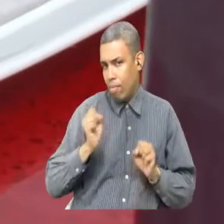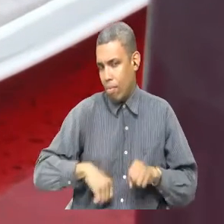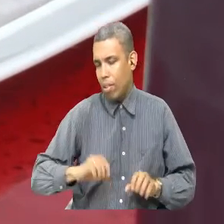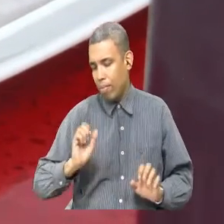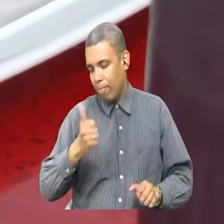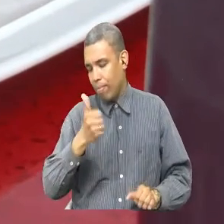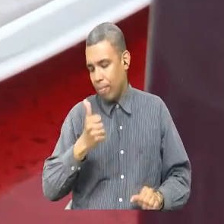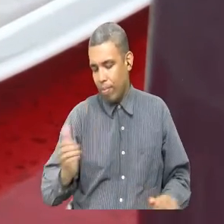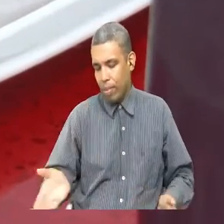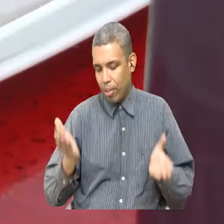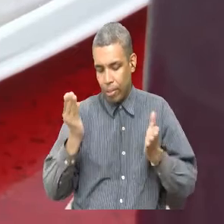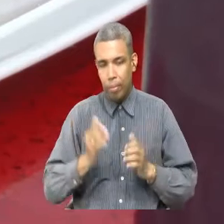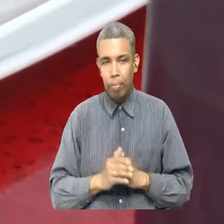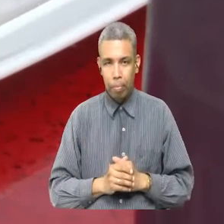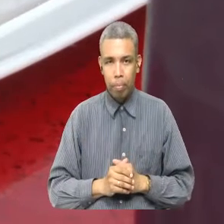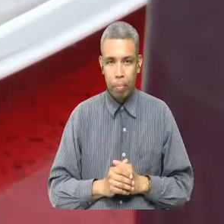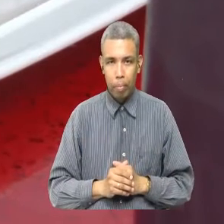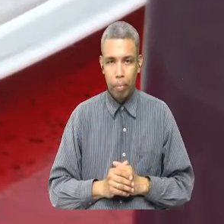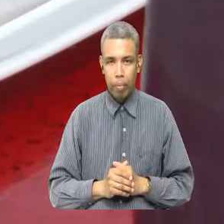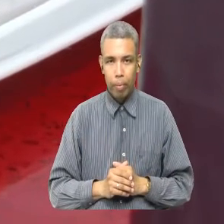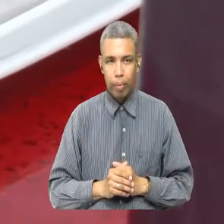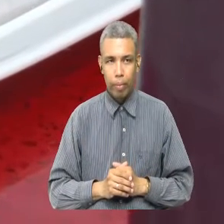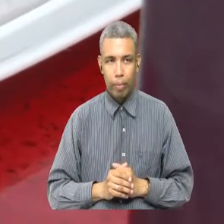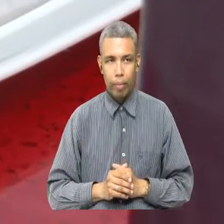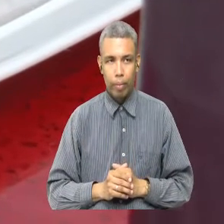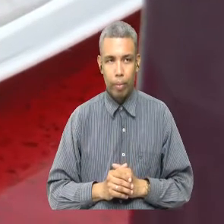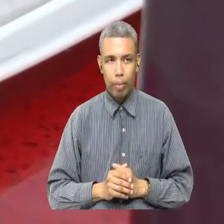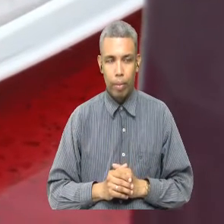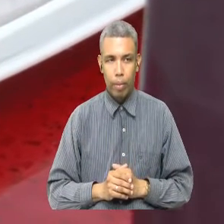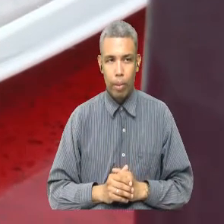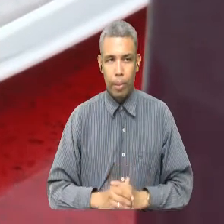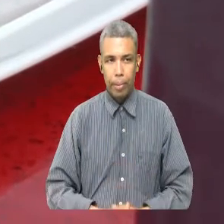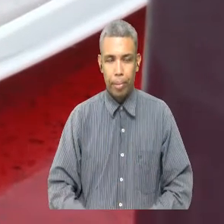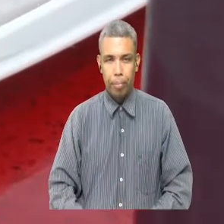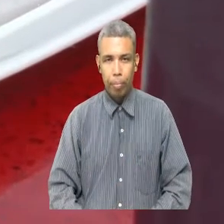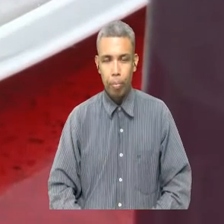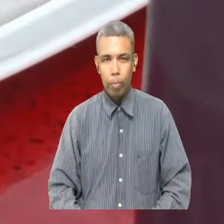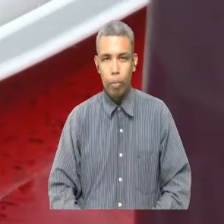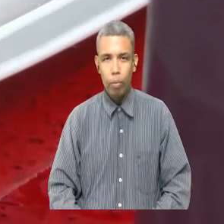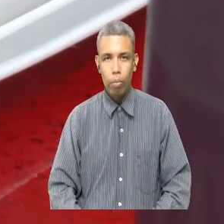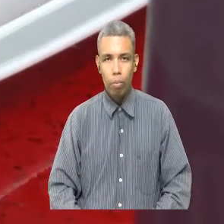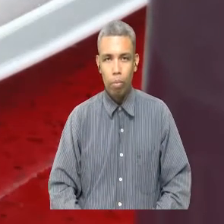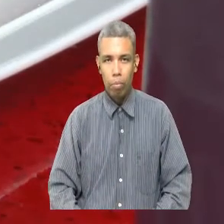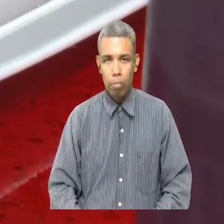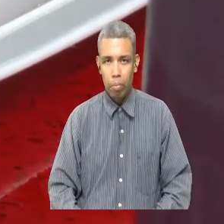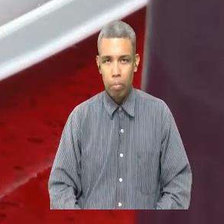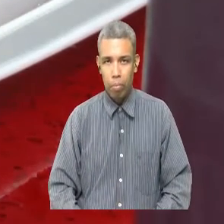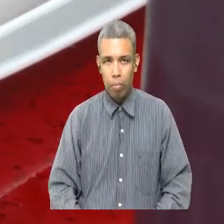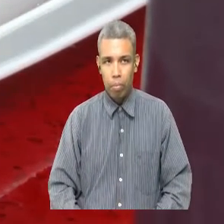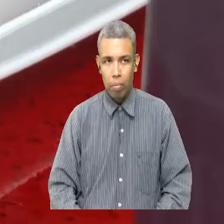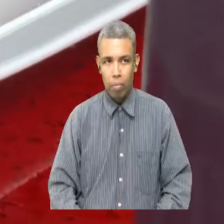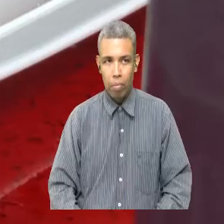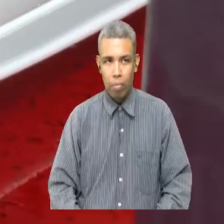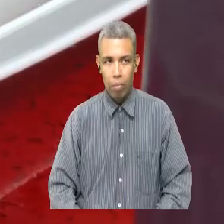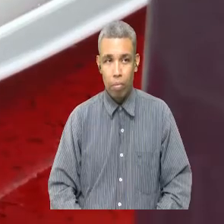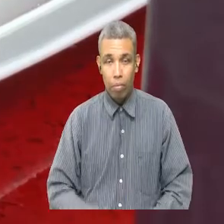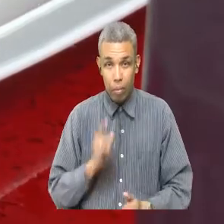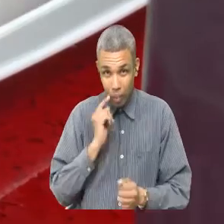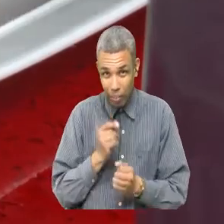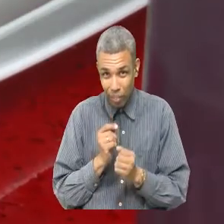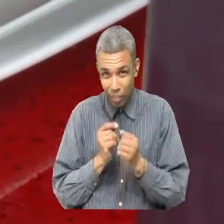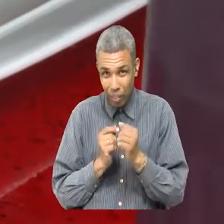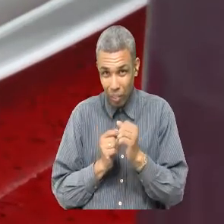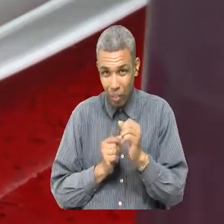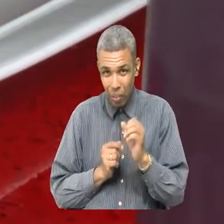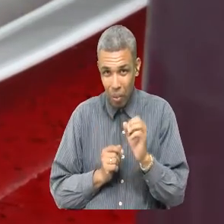Y la... ¿La vas a dividir? Sí, la parto en cuatro. Ok. Como para que quede como